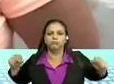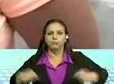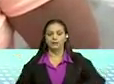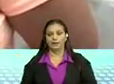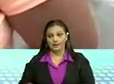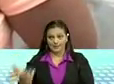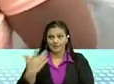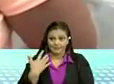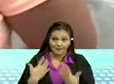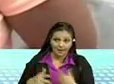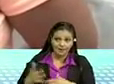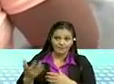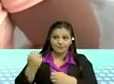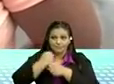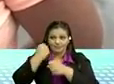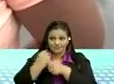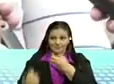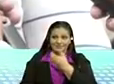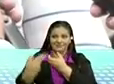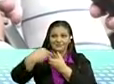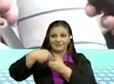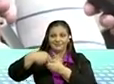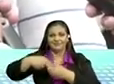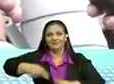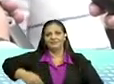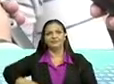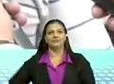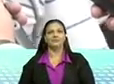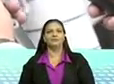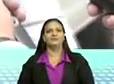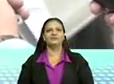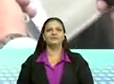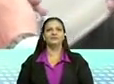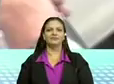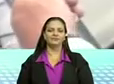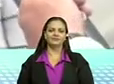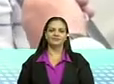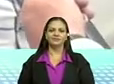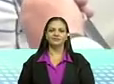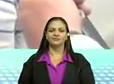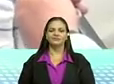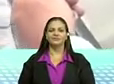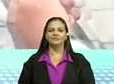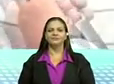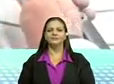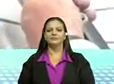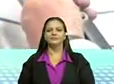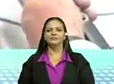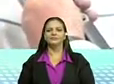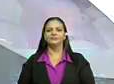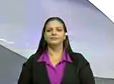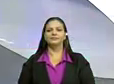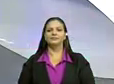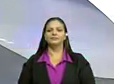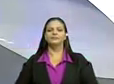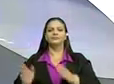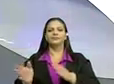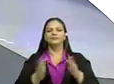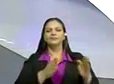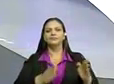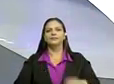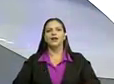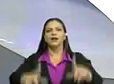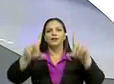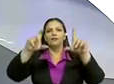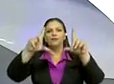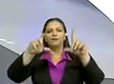cuerpo fino, tipo modelos. Ah, pura proteína. Pura proteína. Bueno, nos vamos a los cumpleañeros. Alguien está con... Me encanta. Con